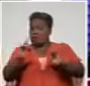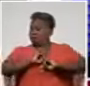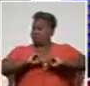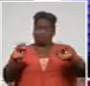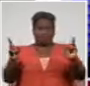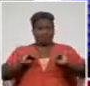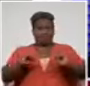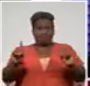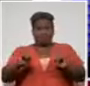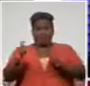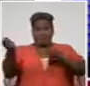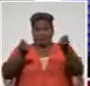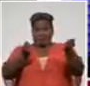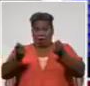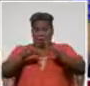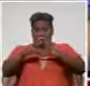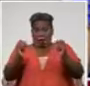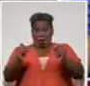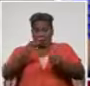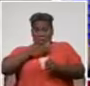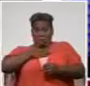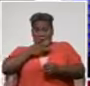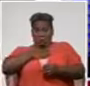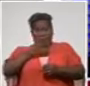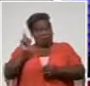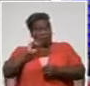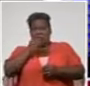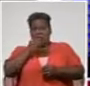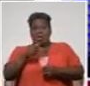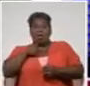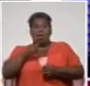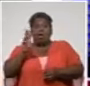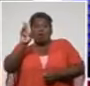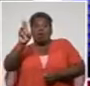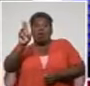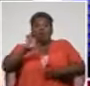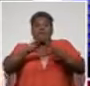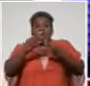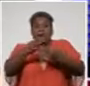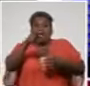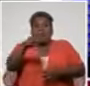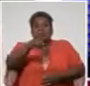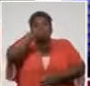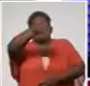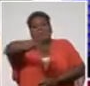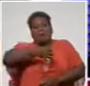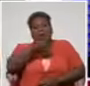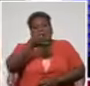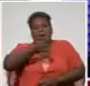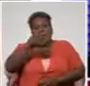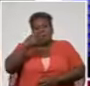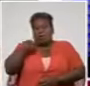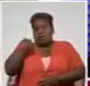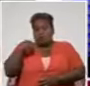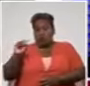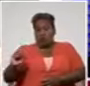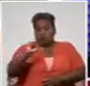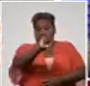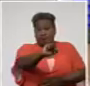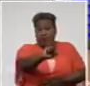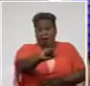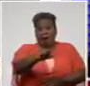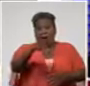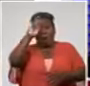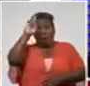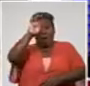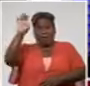vehículos particulares no pueden circular. ¿Qué pasa? ¿Se da una urgencia en la familia? Bueno, hay que explicarlo en la vía. Es decir, yo voy con mi familiar al hospital, me ha